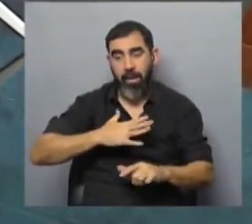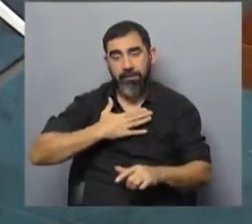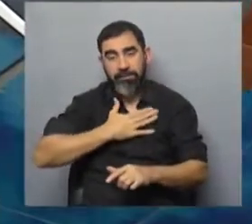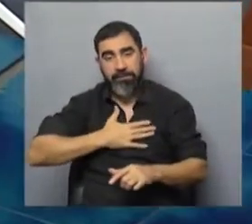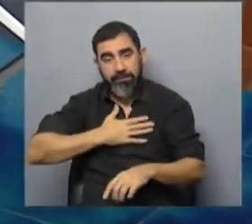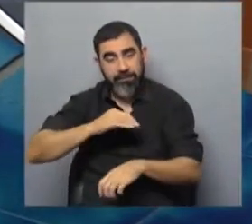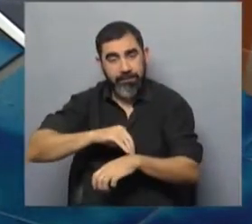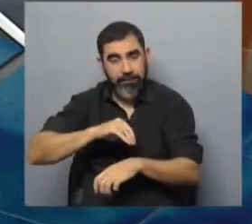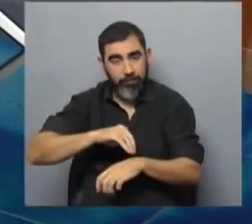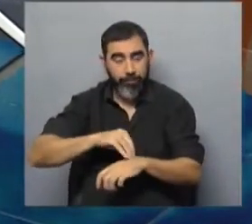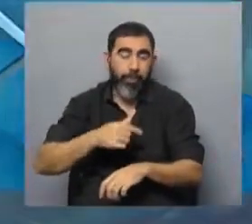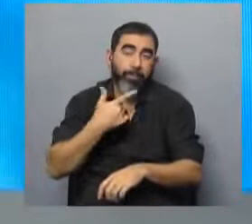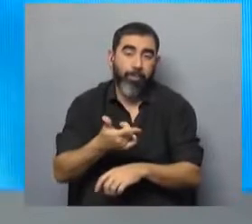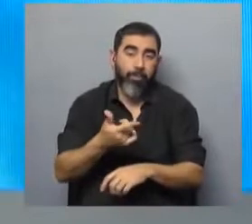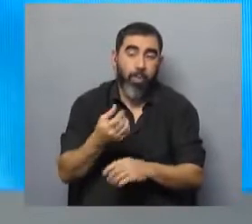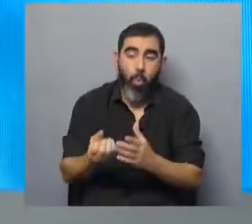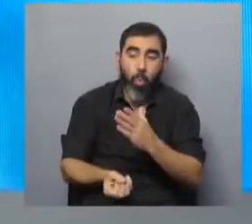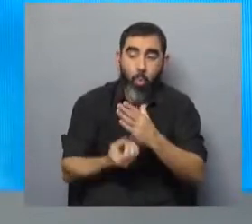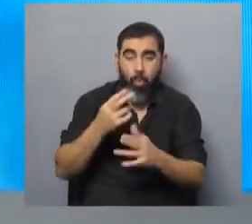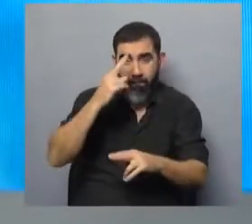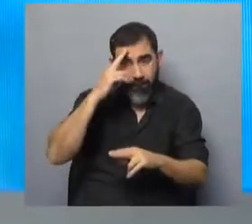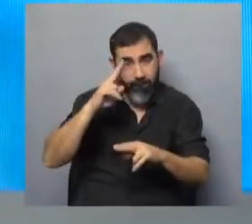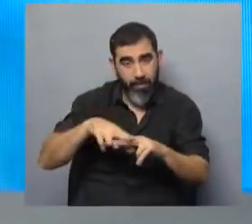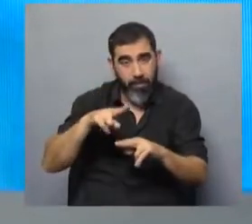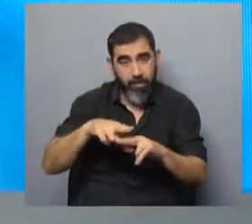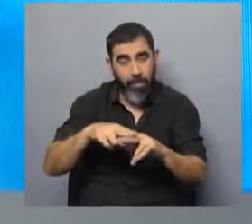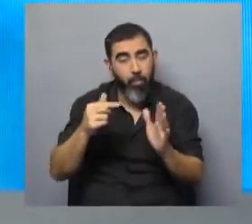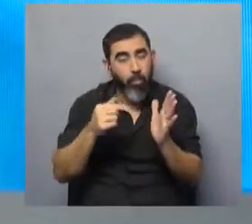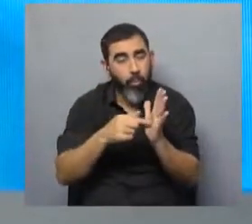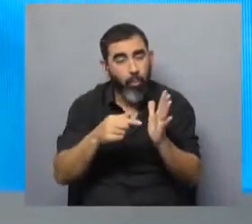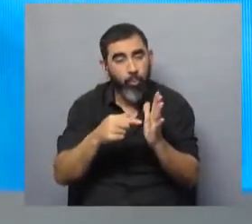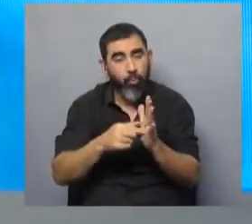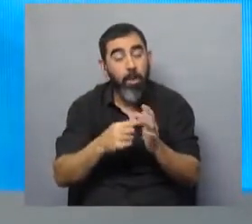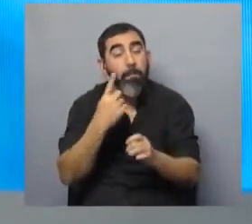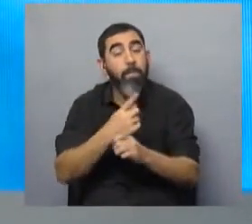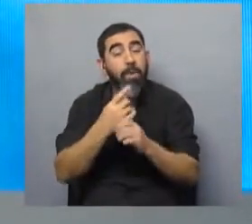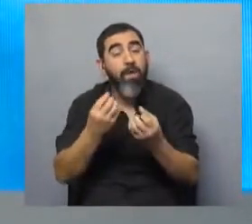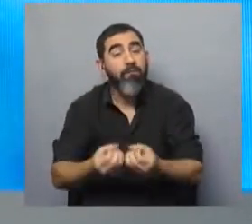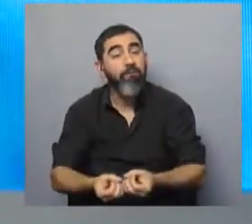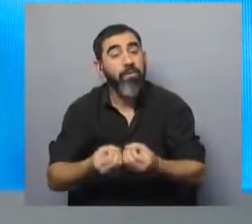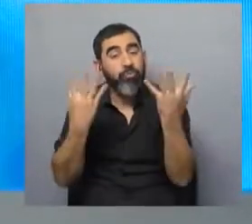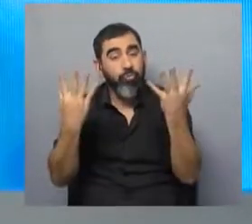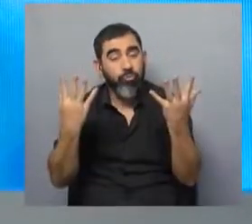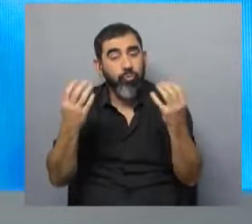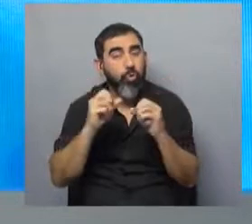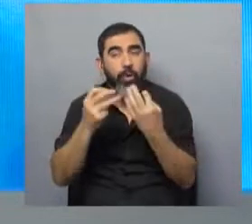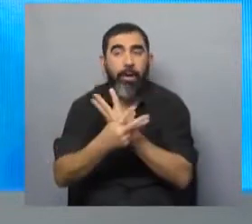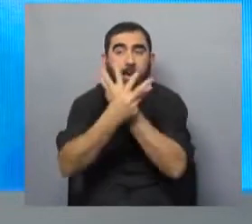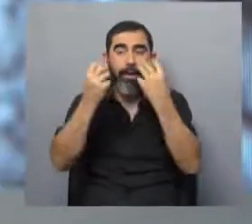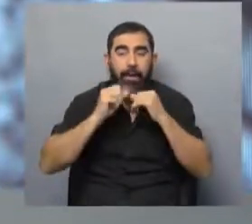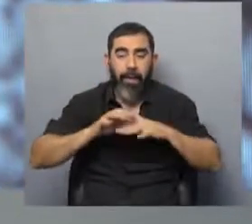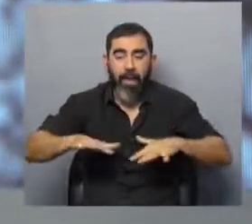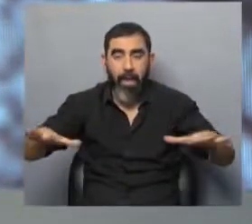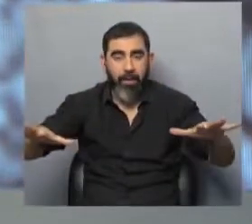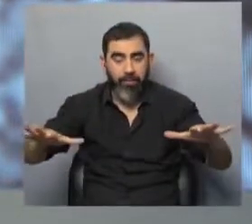sobre todo, digamos, esta nueva manifestación que es más localizada a nivel de la primera infección y no tanto diseminada como es